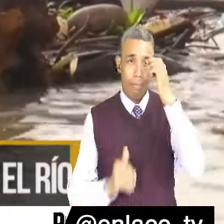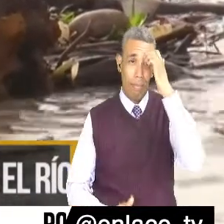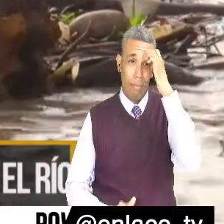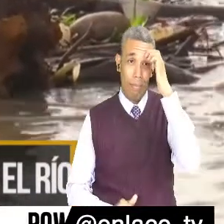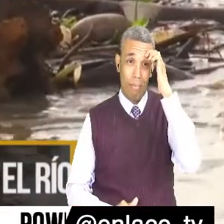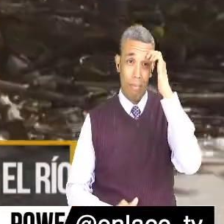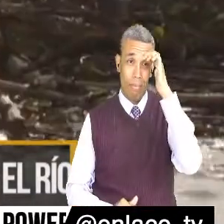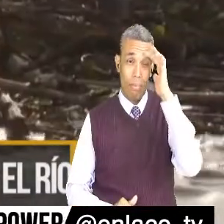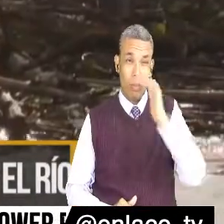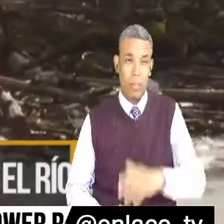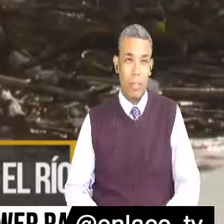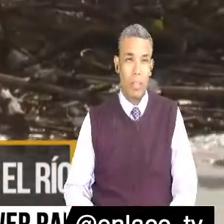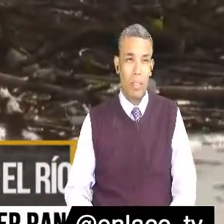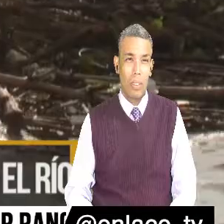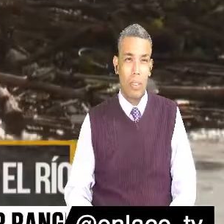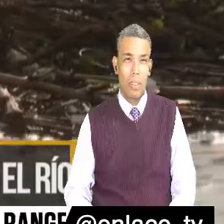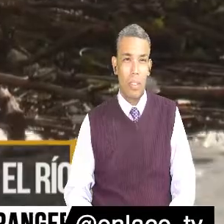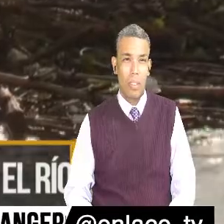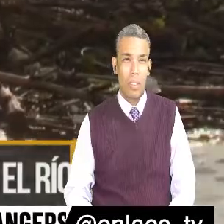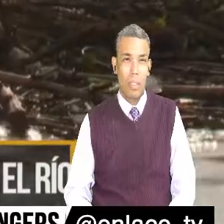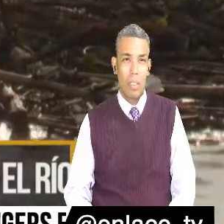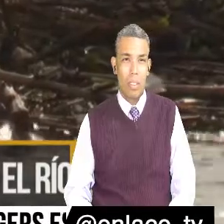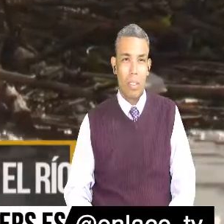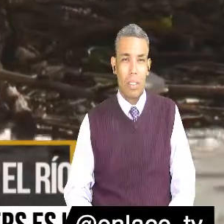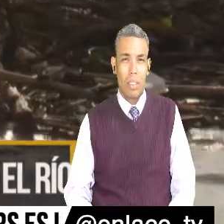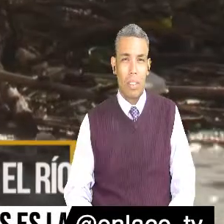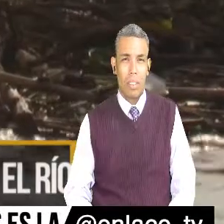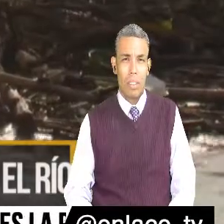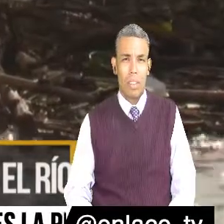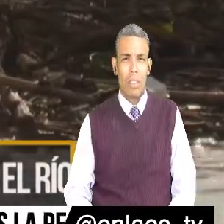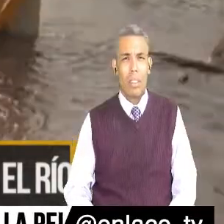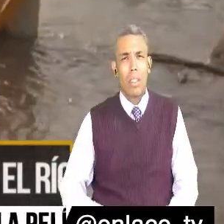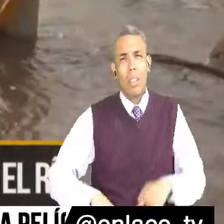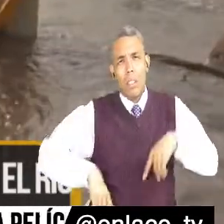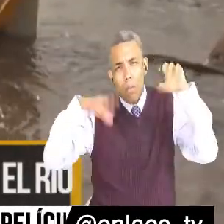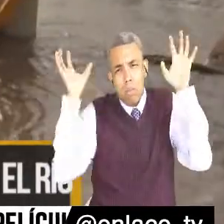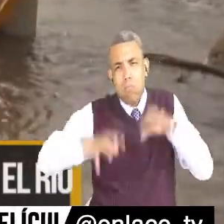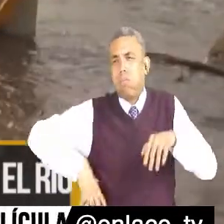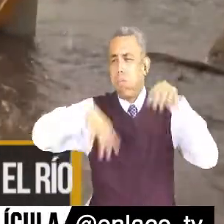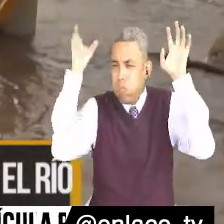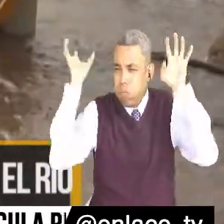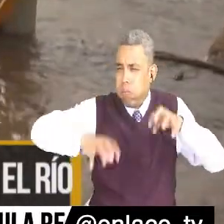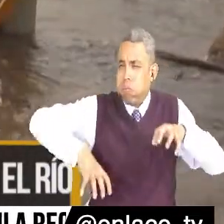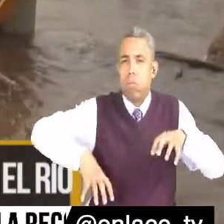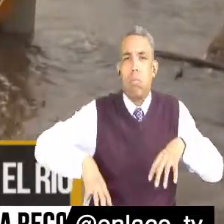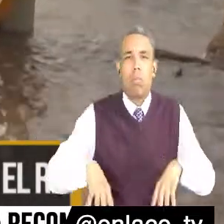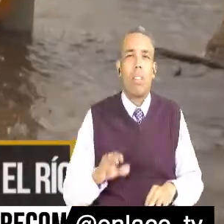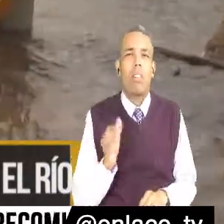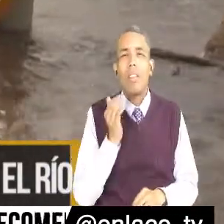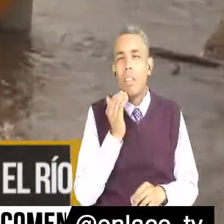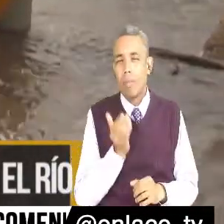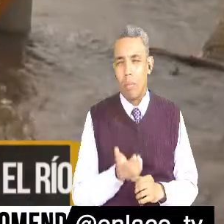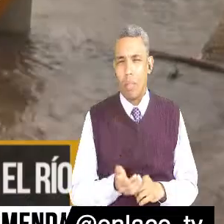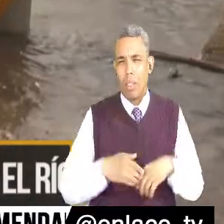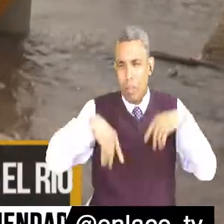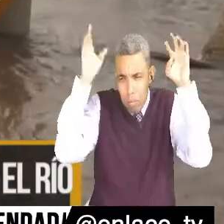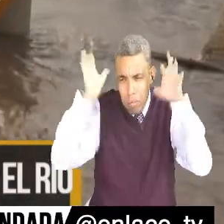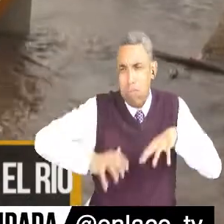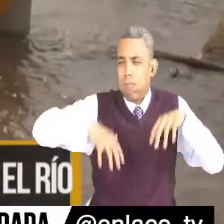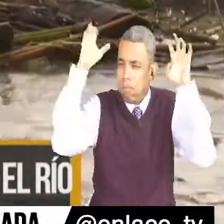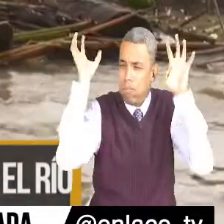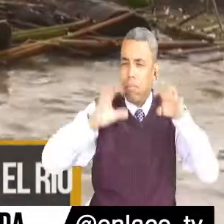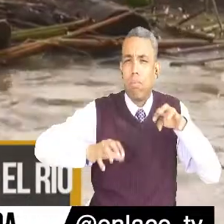incrementa la temporada de lluvias, pues no sé por qué razón nos damos a la tarea de